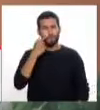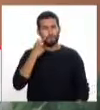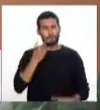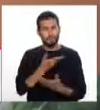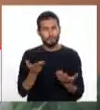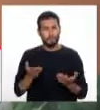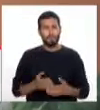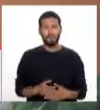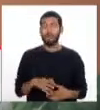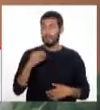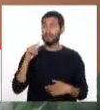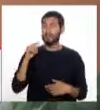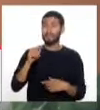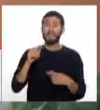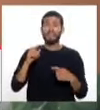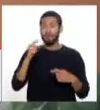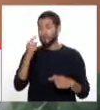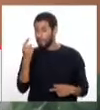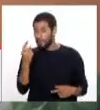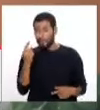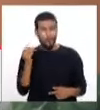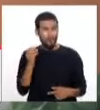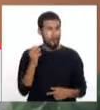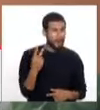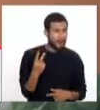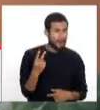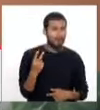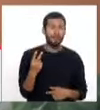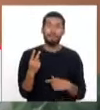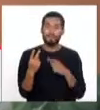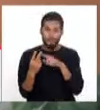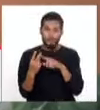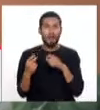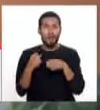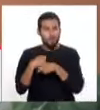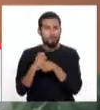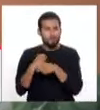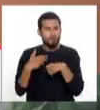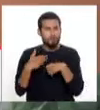Porque ahí donde hasta haya uno o dos, están generando empresa.